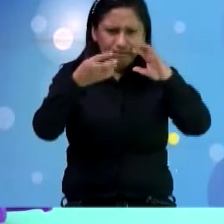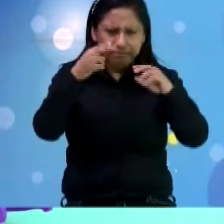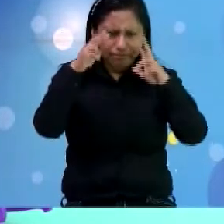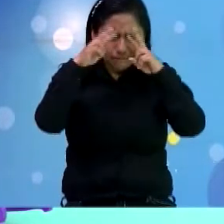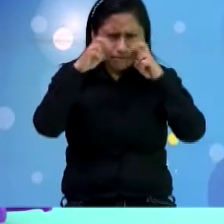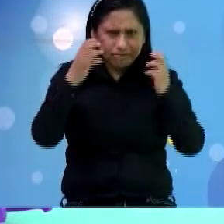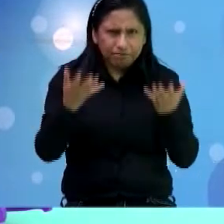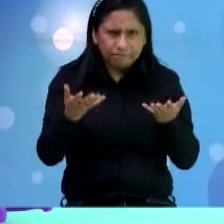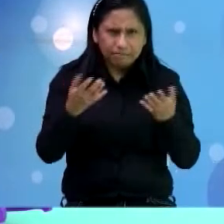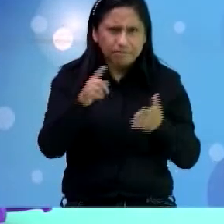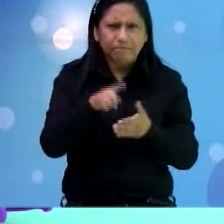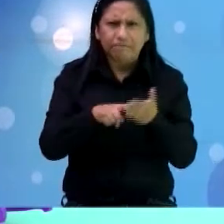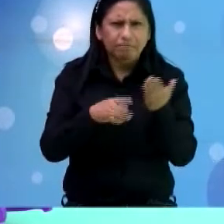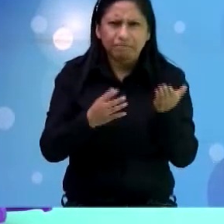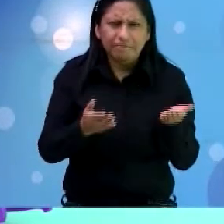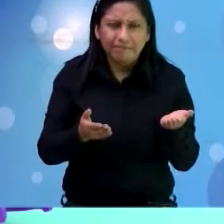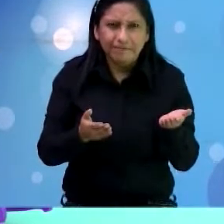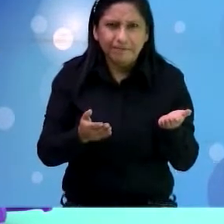¿Así?